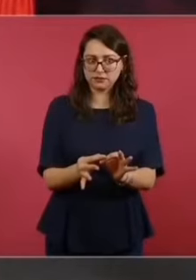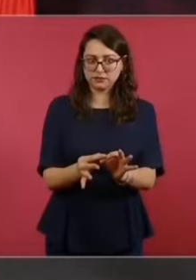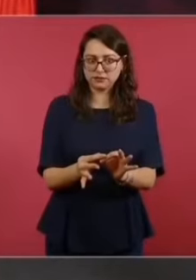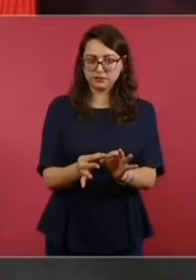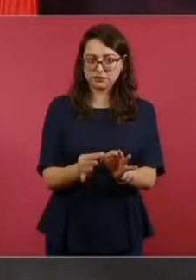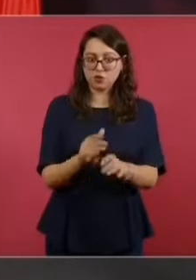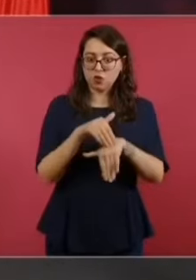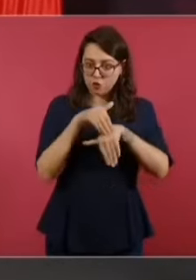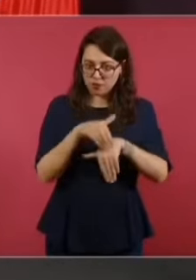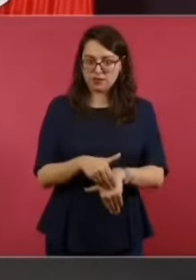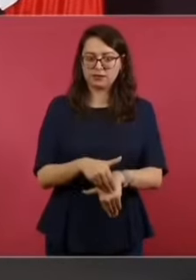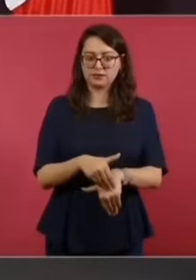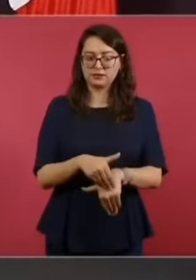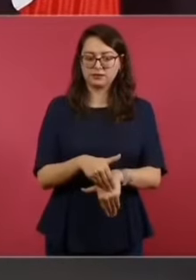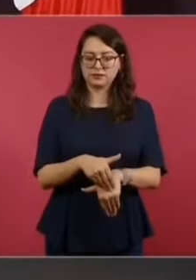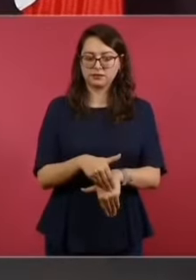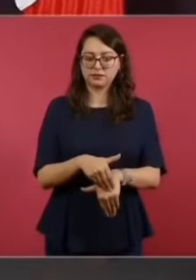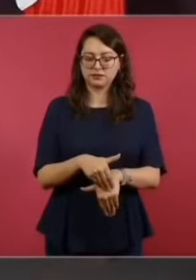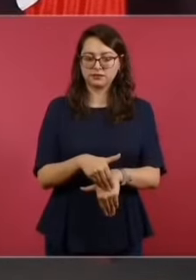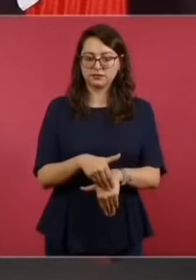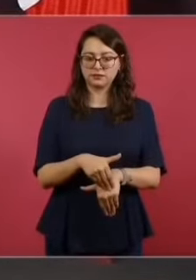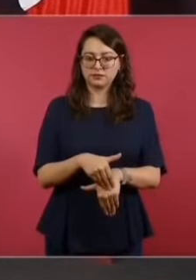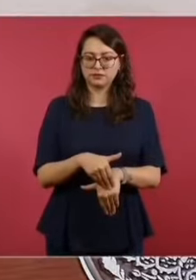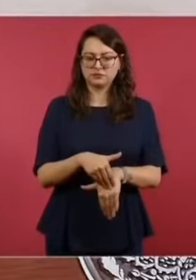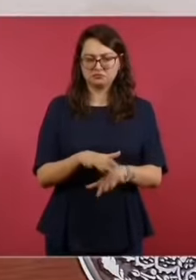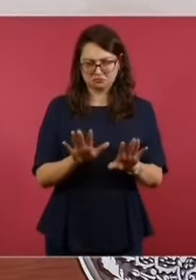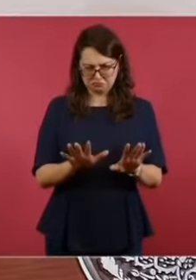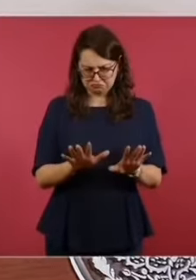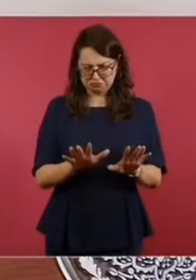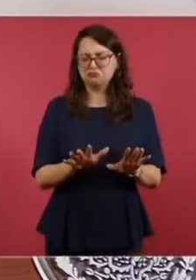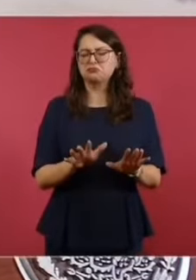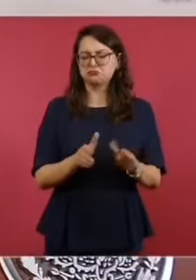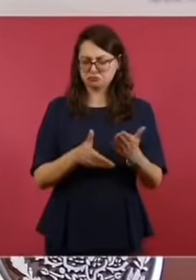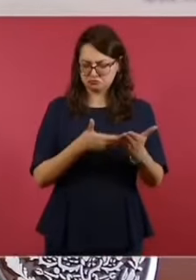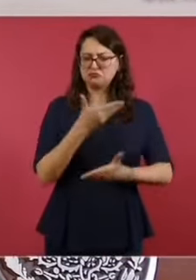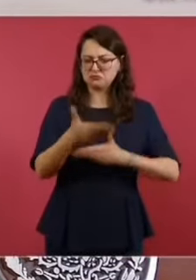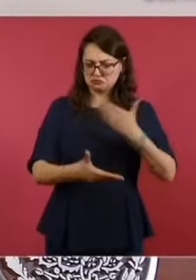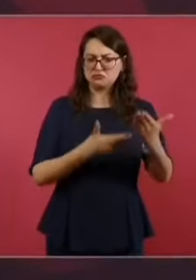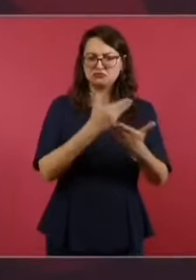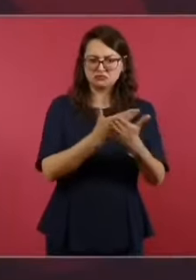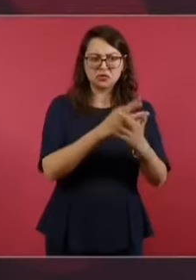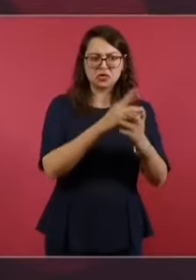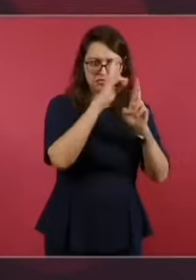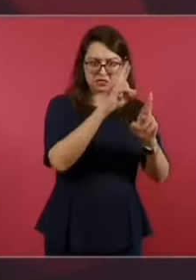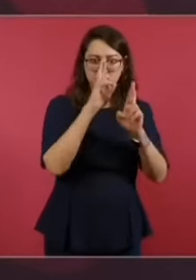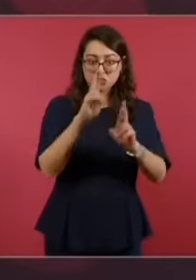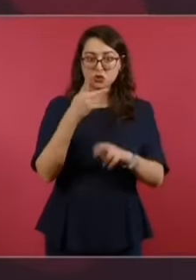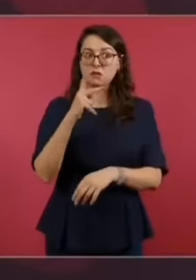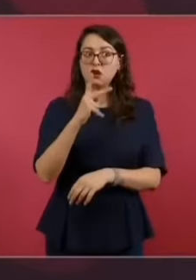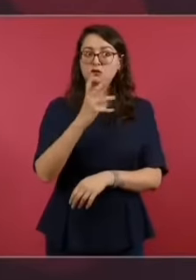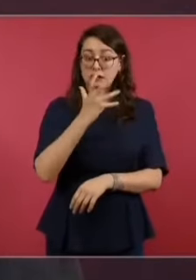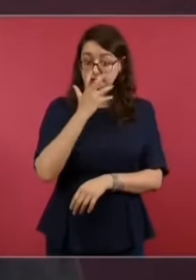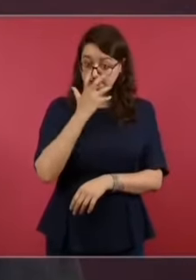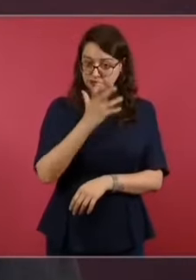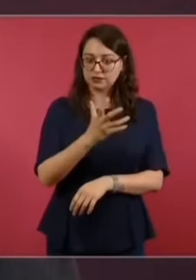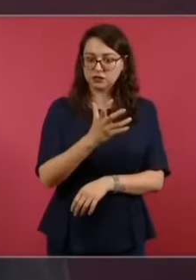de manera respetuosa, pero también enérgica.